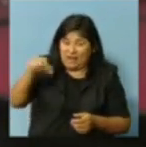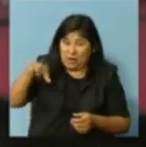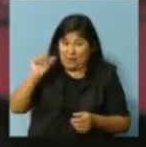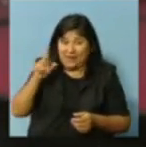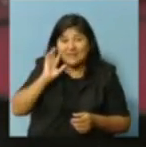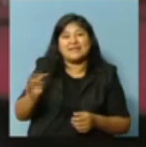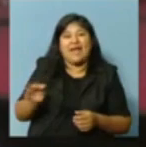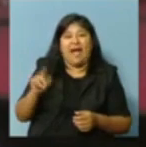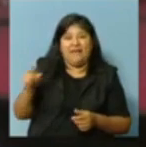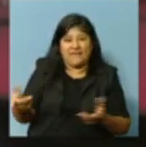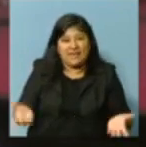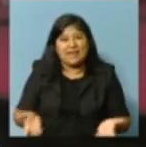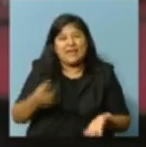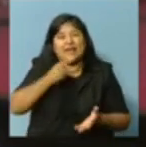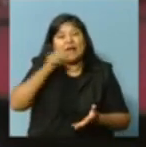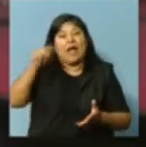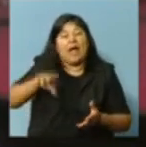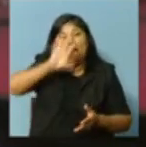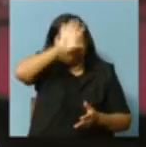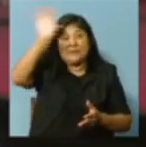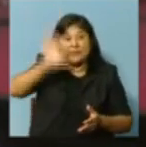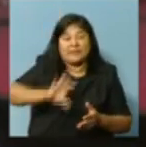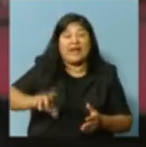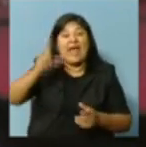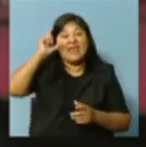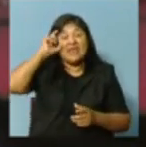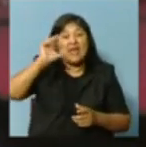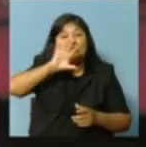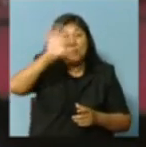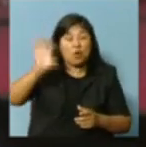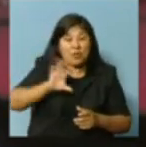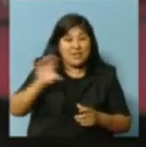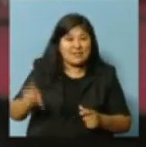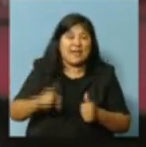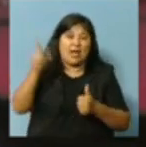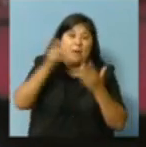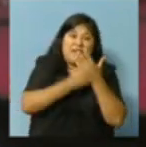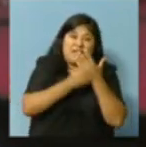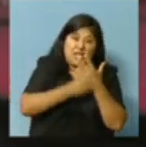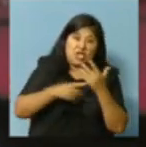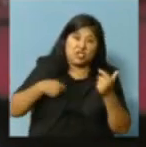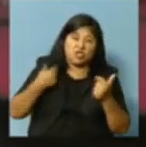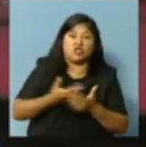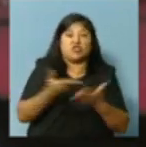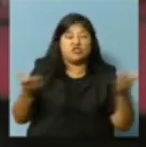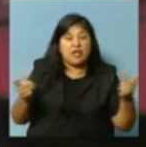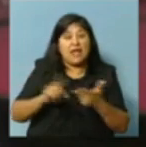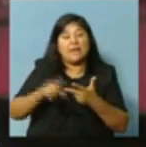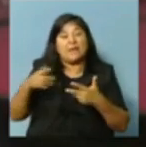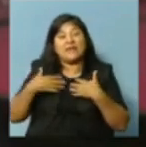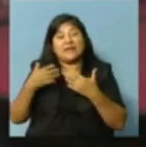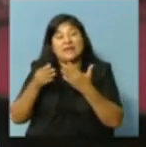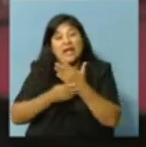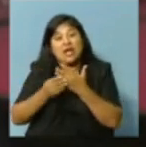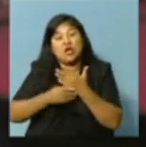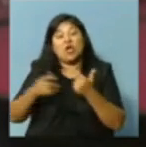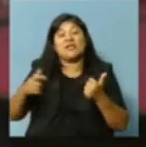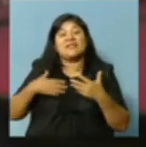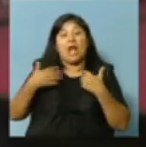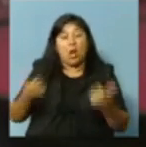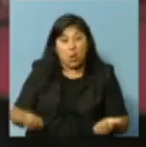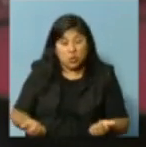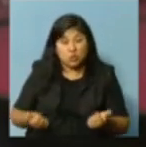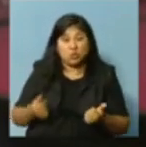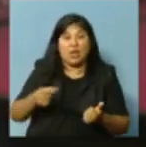estamos trabajando junto con el ministerio de desarrollo social y salud de la nación en el plan en ya que es